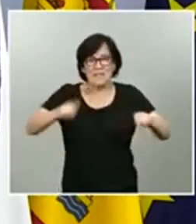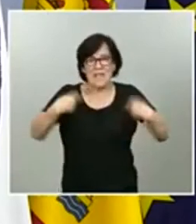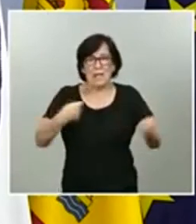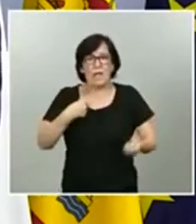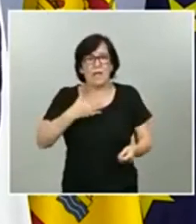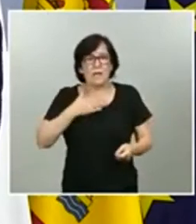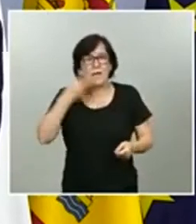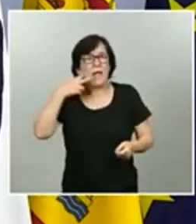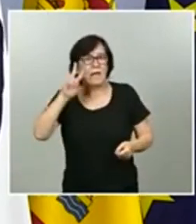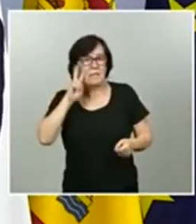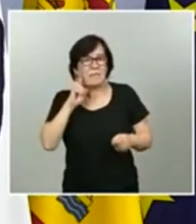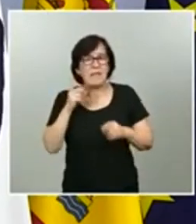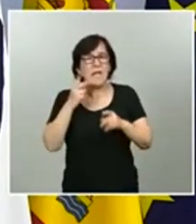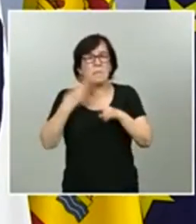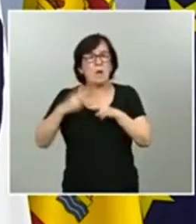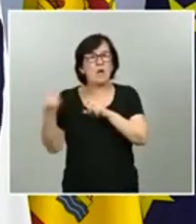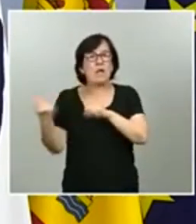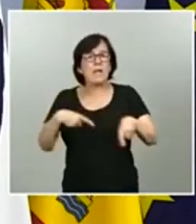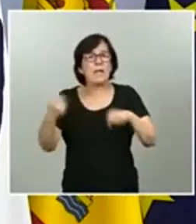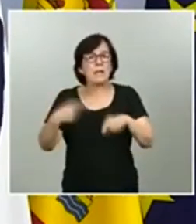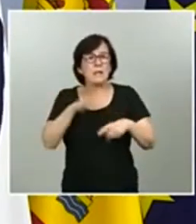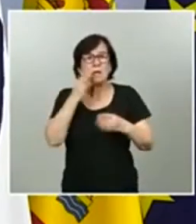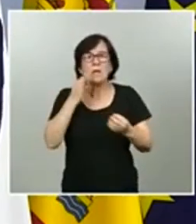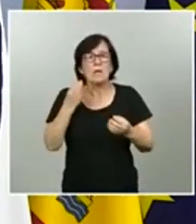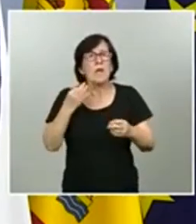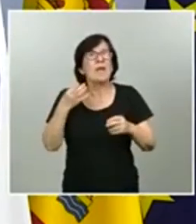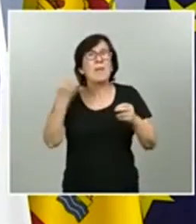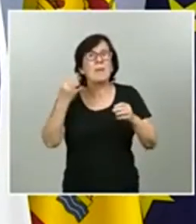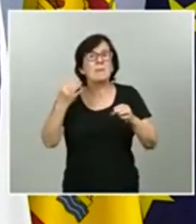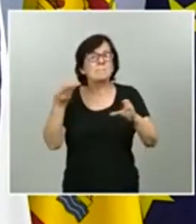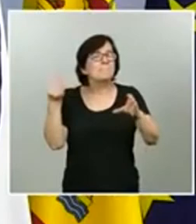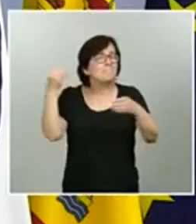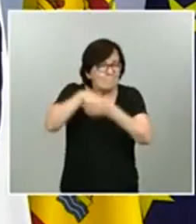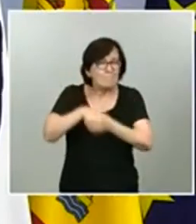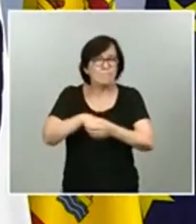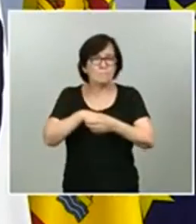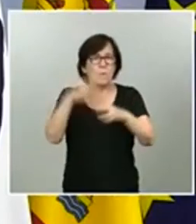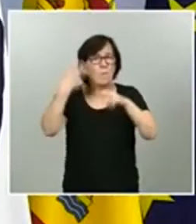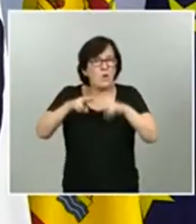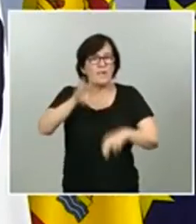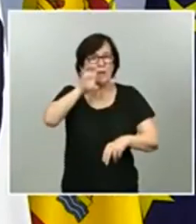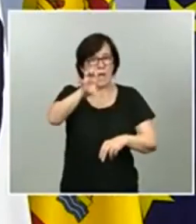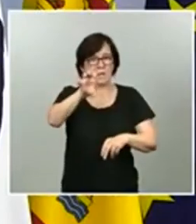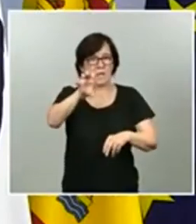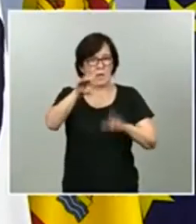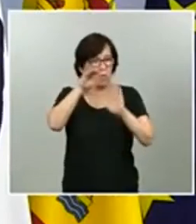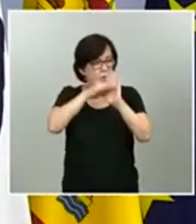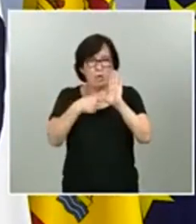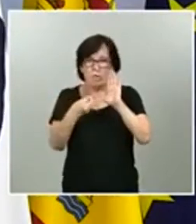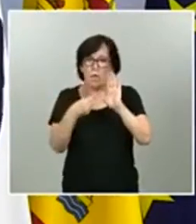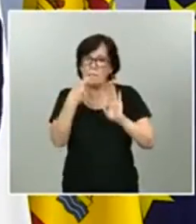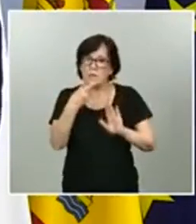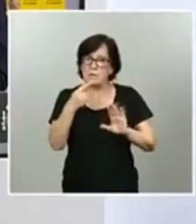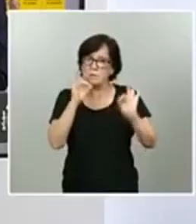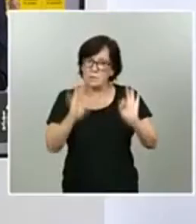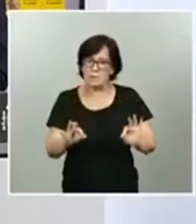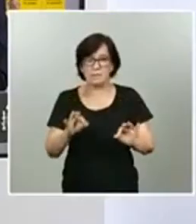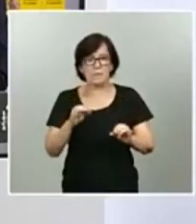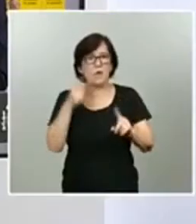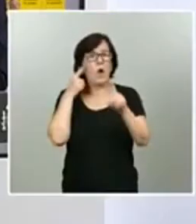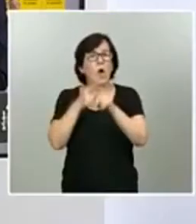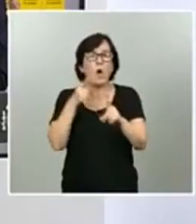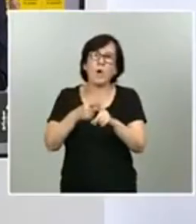política migratoria debería ser una política de Estado, una política que no digamos sea objeto